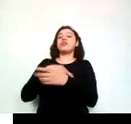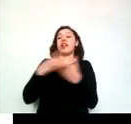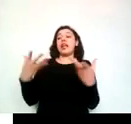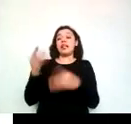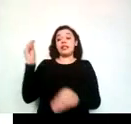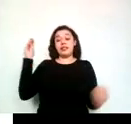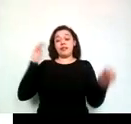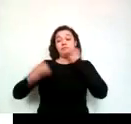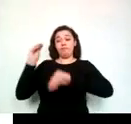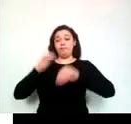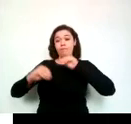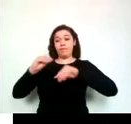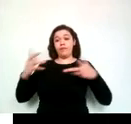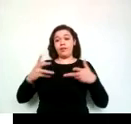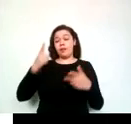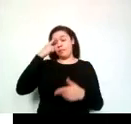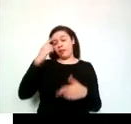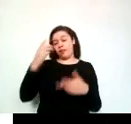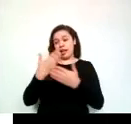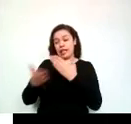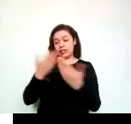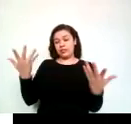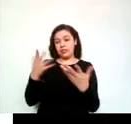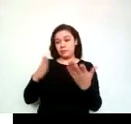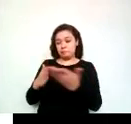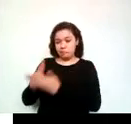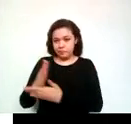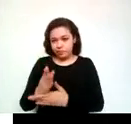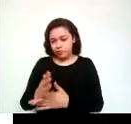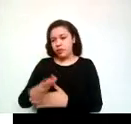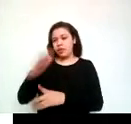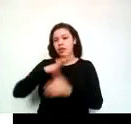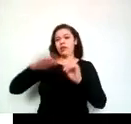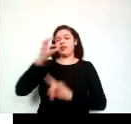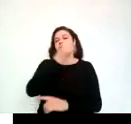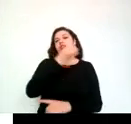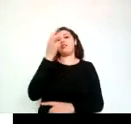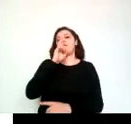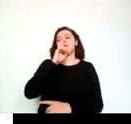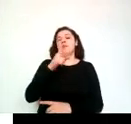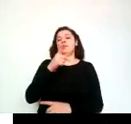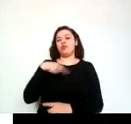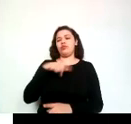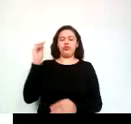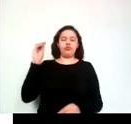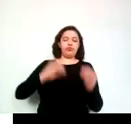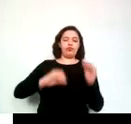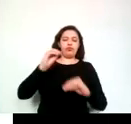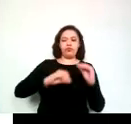trabajando ya en planes de acción que nos permitan mejorar el entorno organizacional en el que se desempeñan nuestros